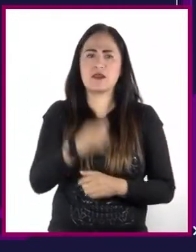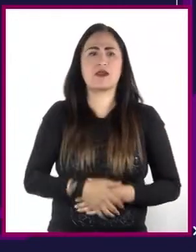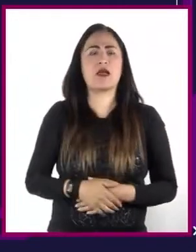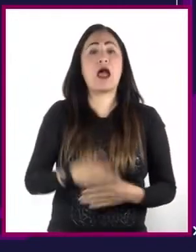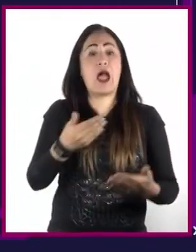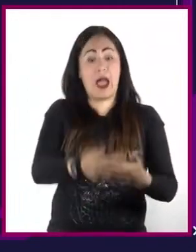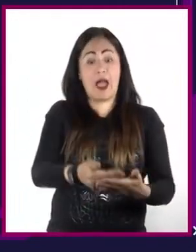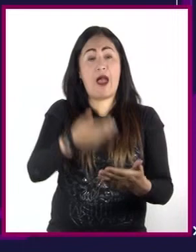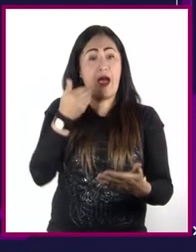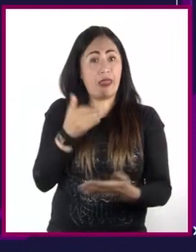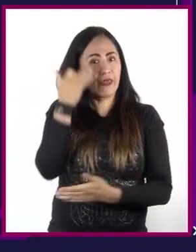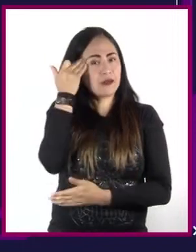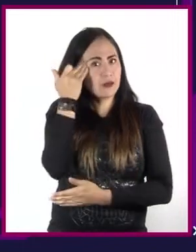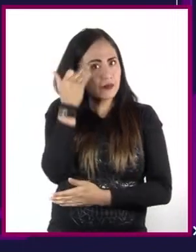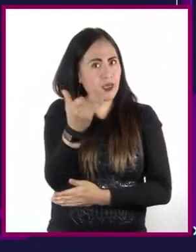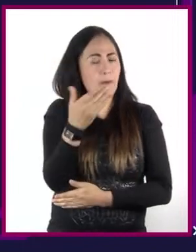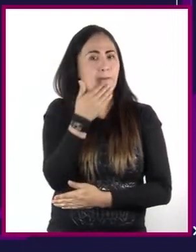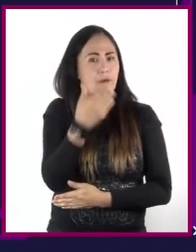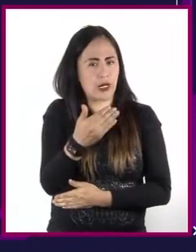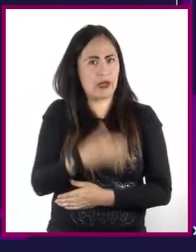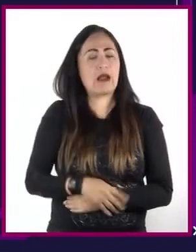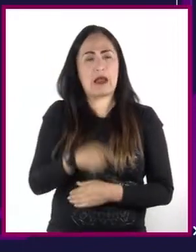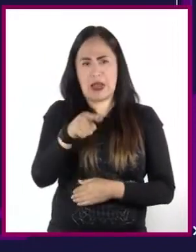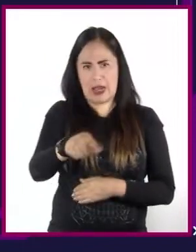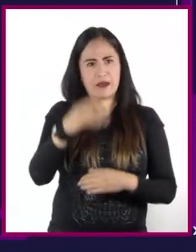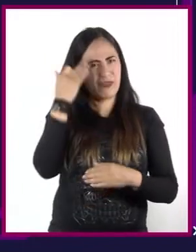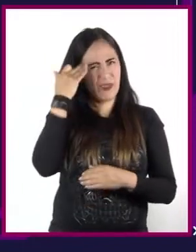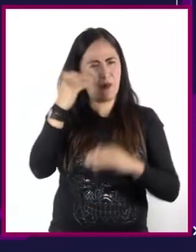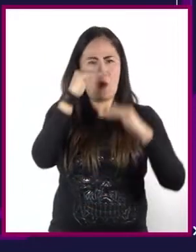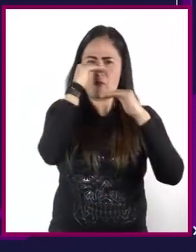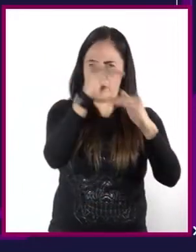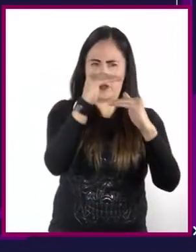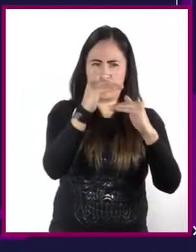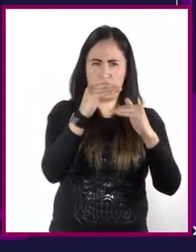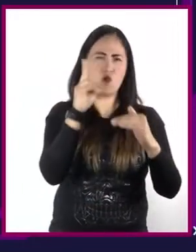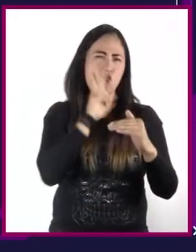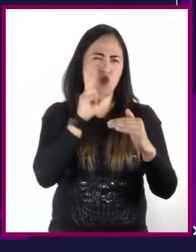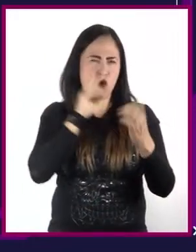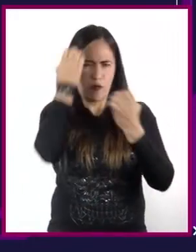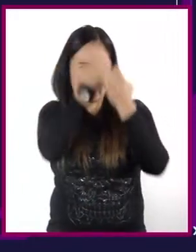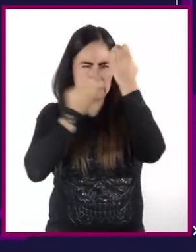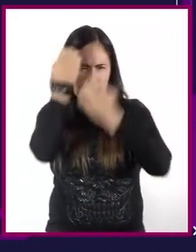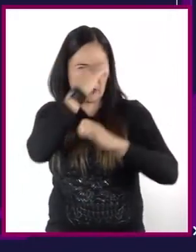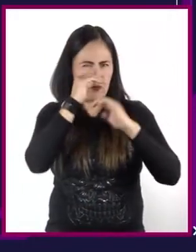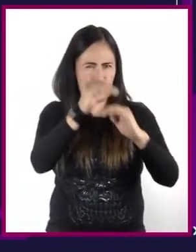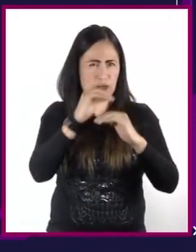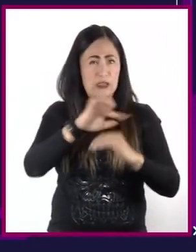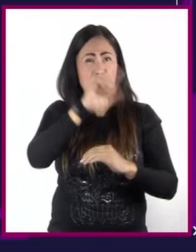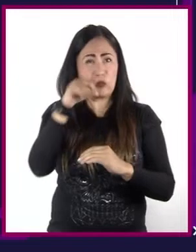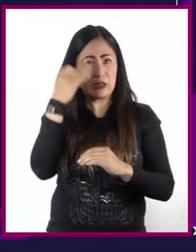tiempo para realizar la prueba es limitado. Al llegar tarde, pierden tiempo para contestarla.